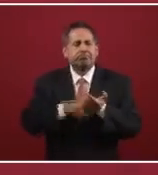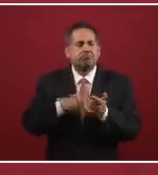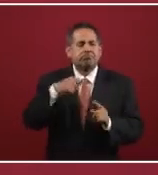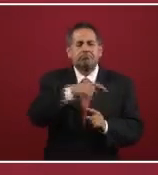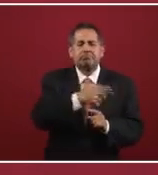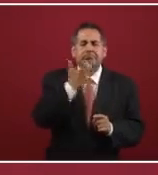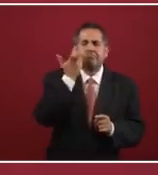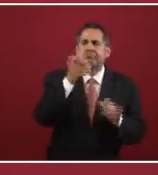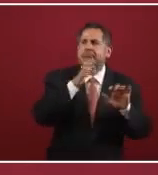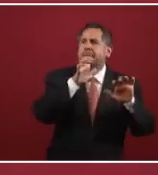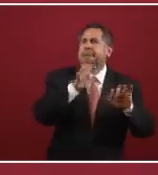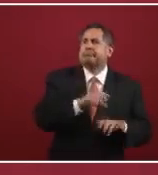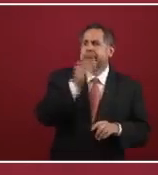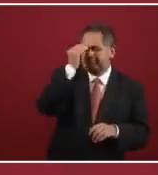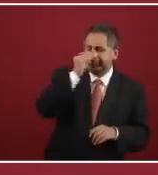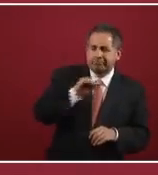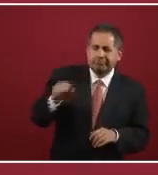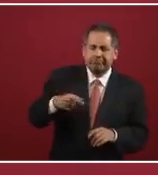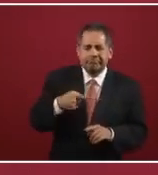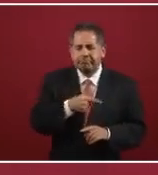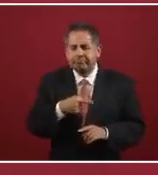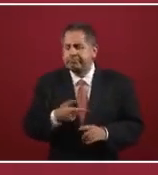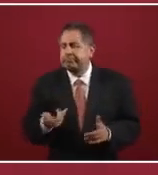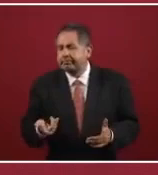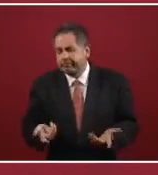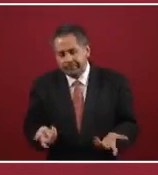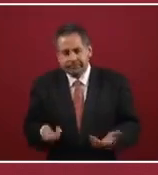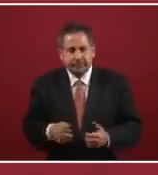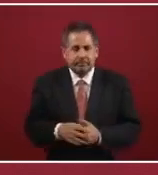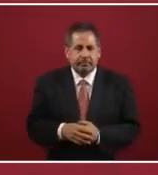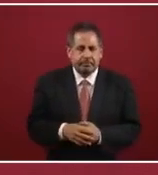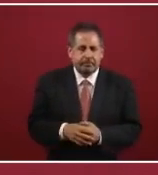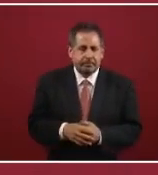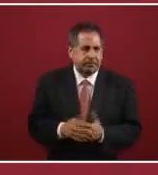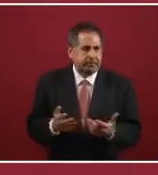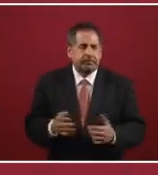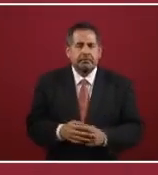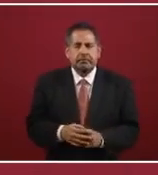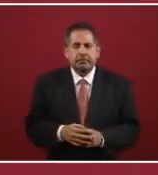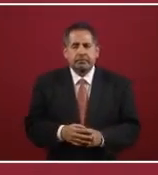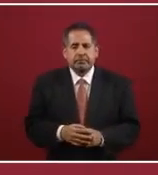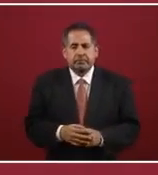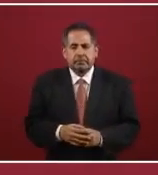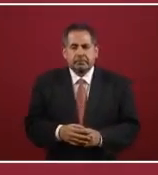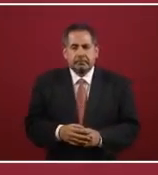quien sea y muchas veces pues éste